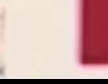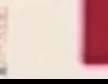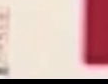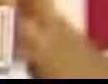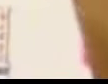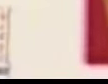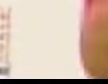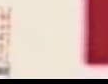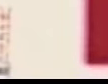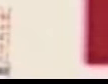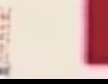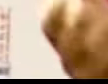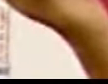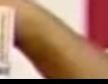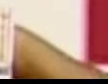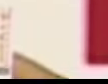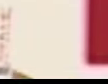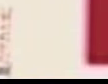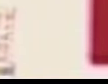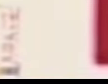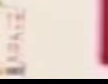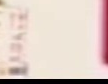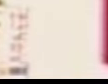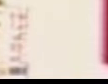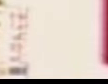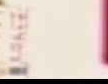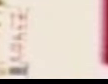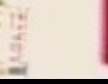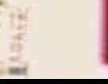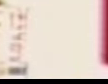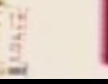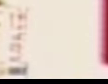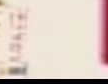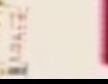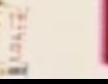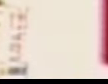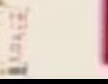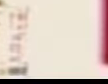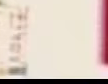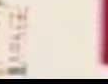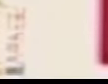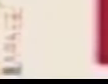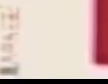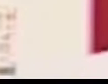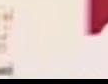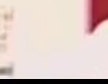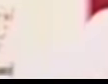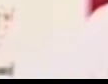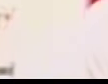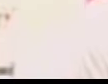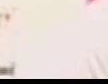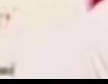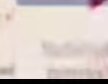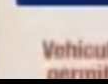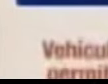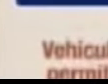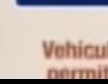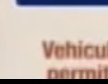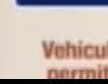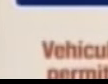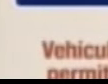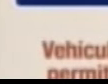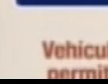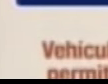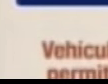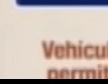medidas de contaminación. Medida de contaminación a nivel de ruido. 80 decibeles el de